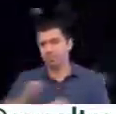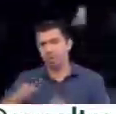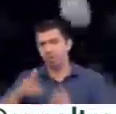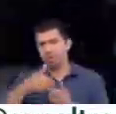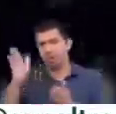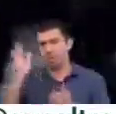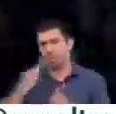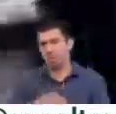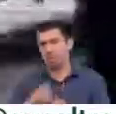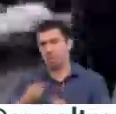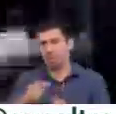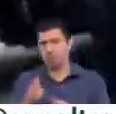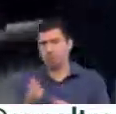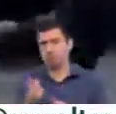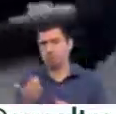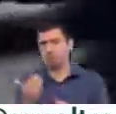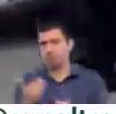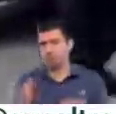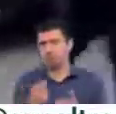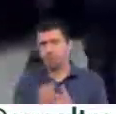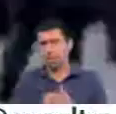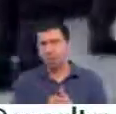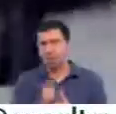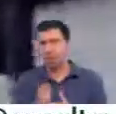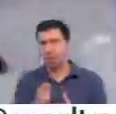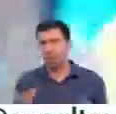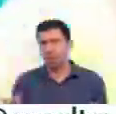proceder al desalojo. ¡Ay, lo están pegando a alguien!